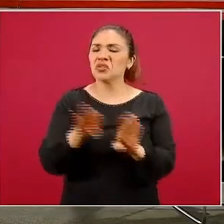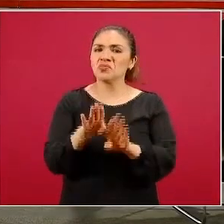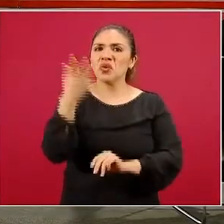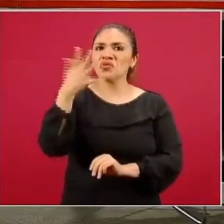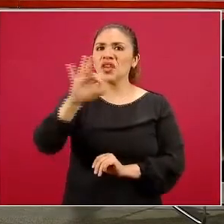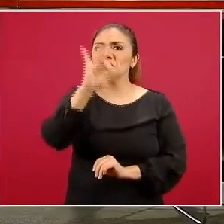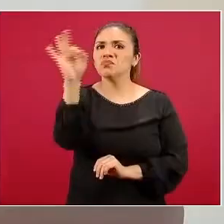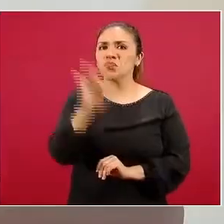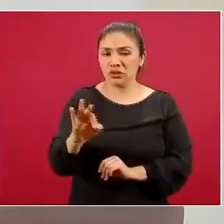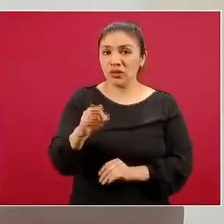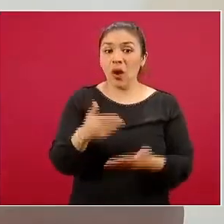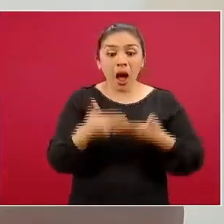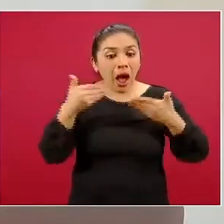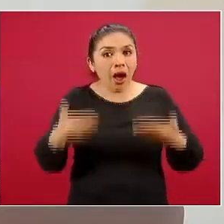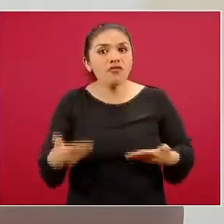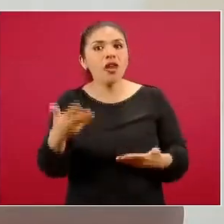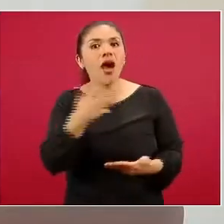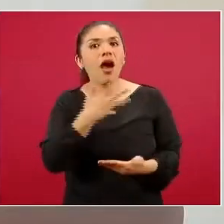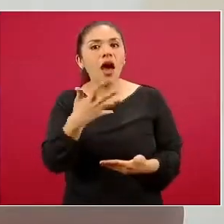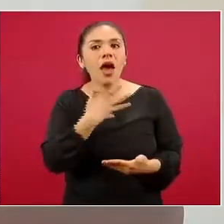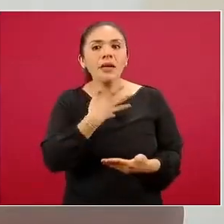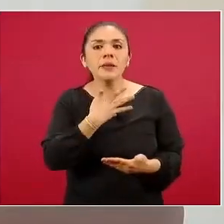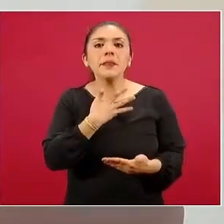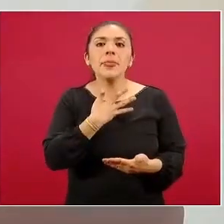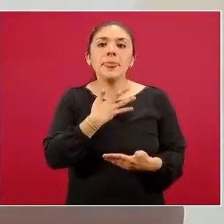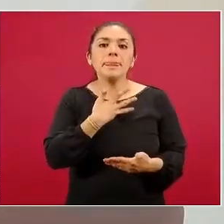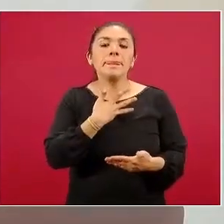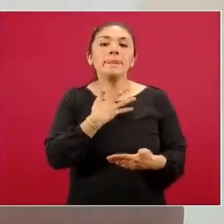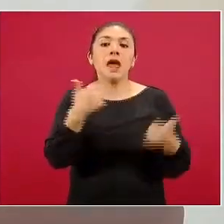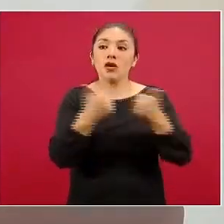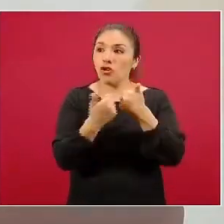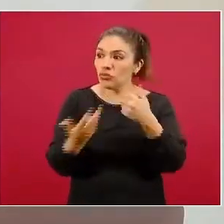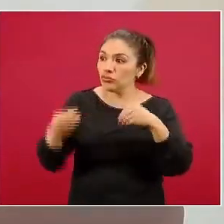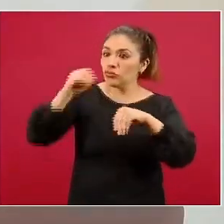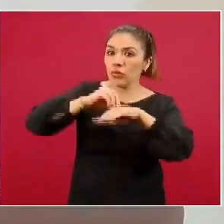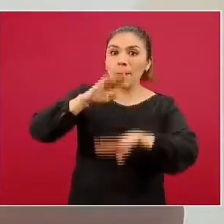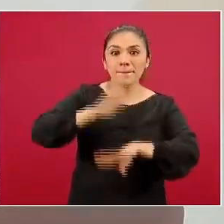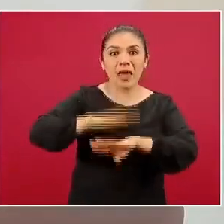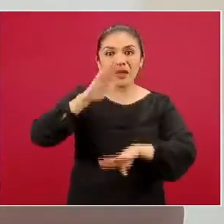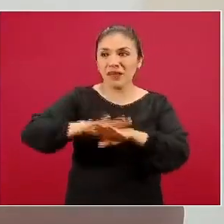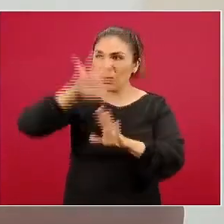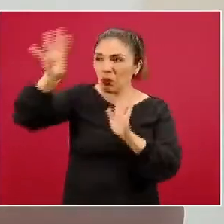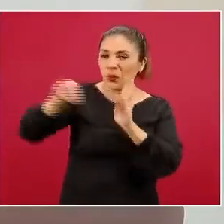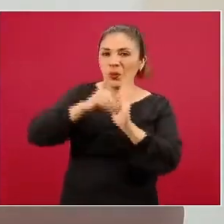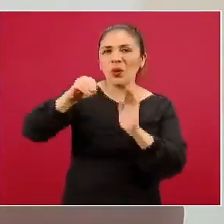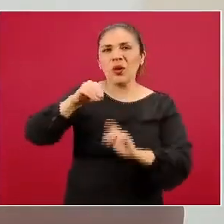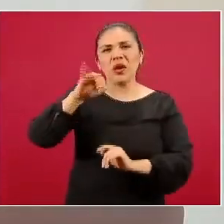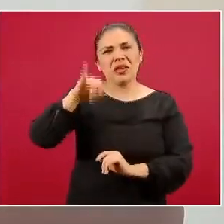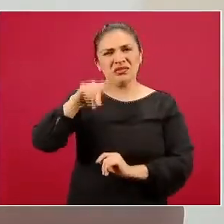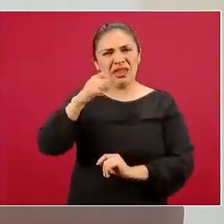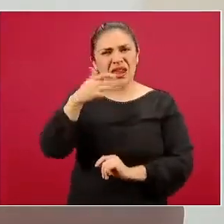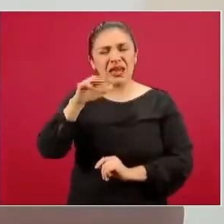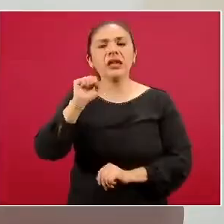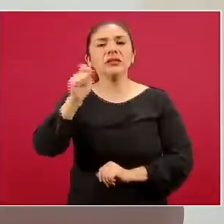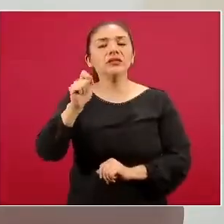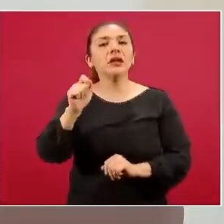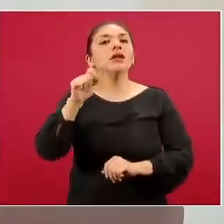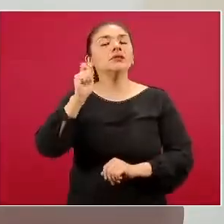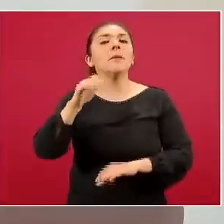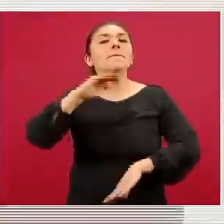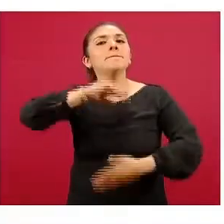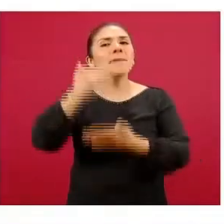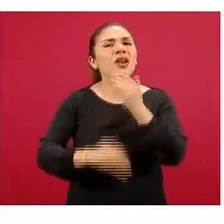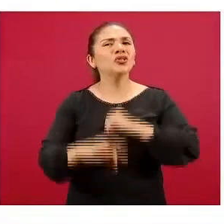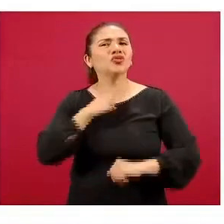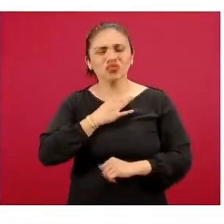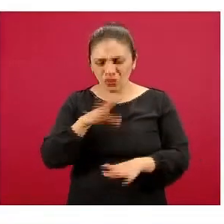para mononucleósidos, y ahora tenemos, con la incorporación de inhibidores de integrasa, pues esquemas que son menos